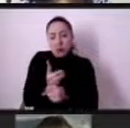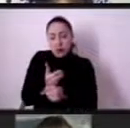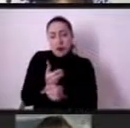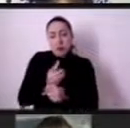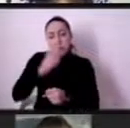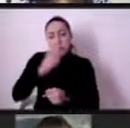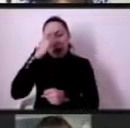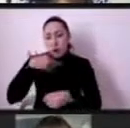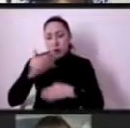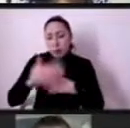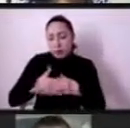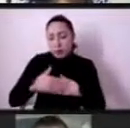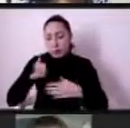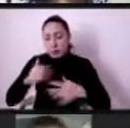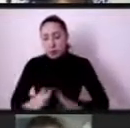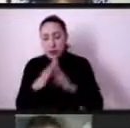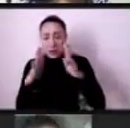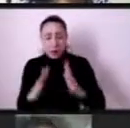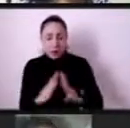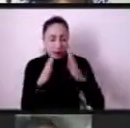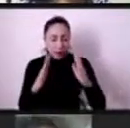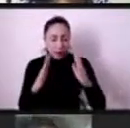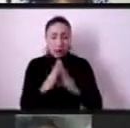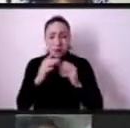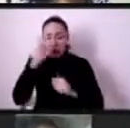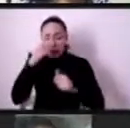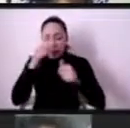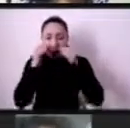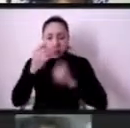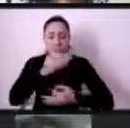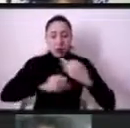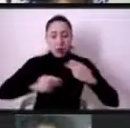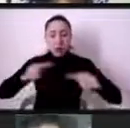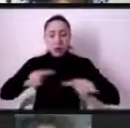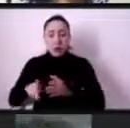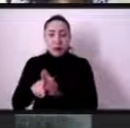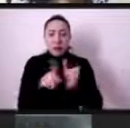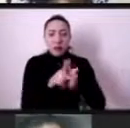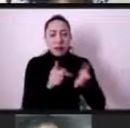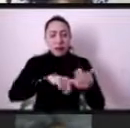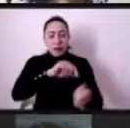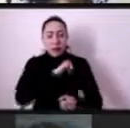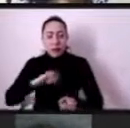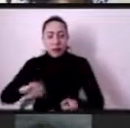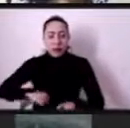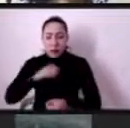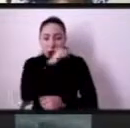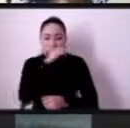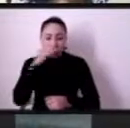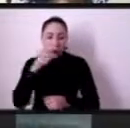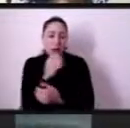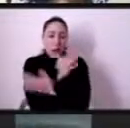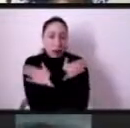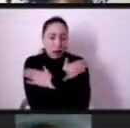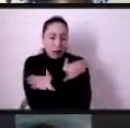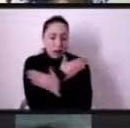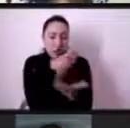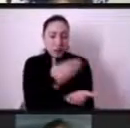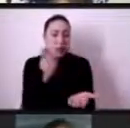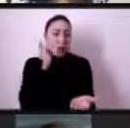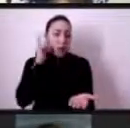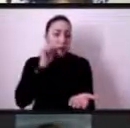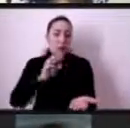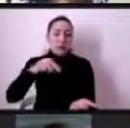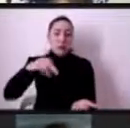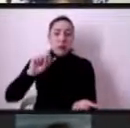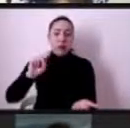de buscar. Por el bien de las vecinas y vecinos. Marta, un abrazo, de verdad, muchísimas gracias por tus palabras, gracias por